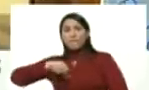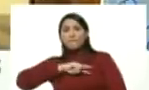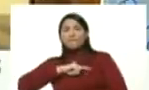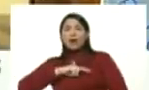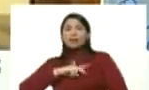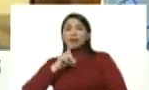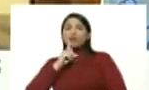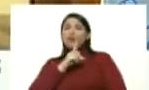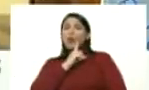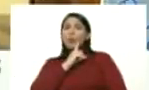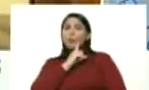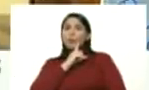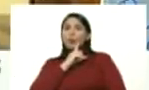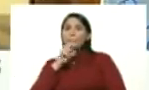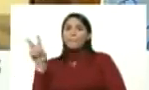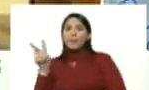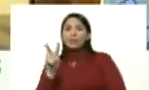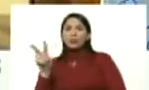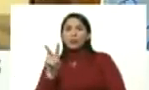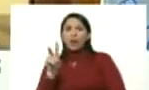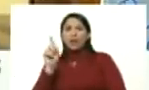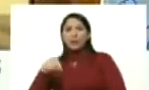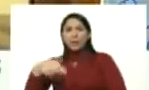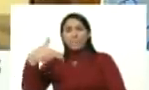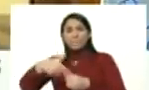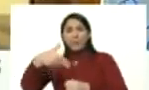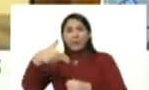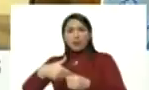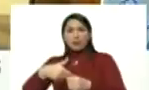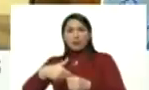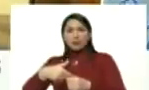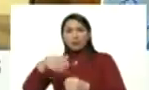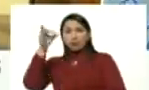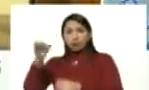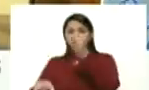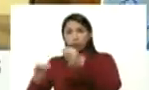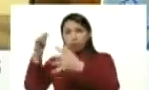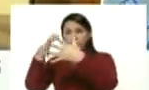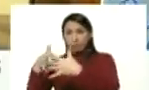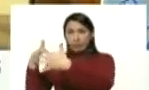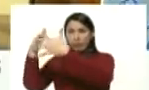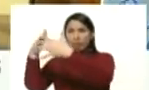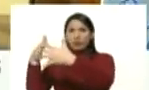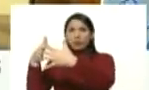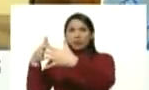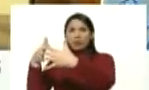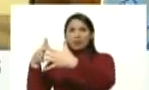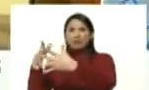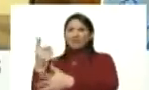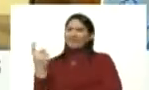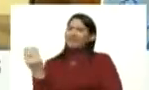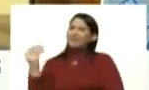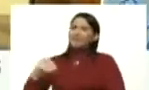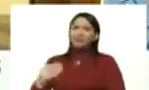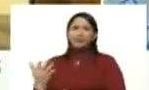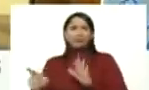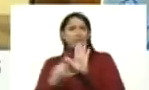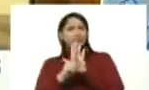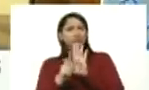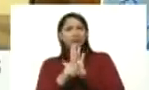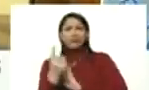la República Bolivariana de Venezuela y de PDVSA en tribunales estadounidenses carecen de